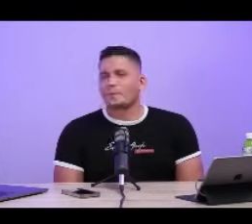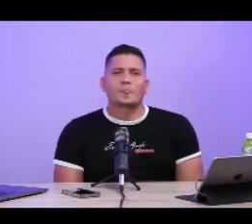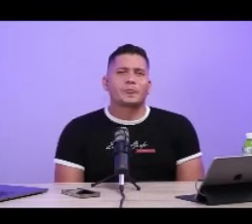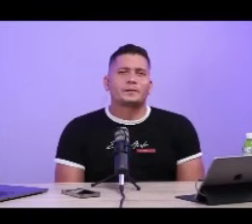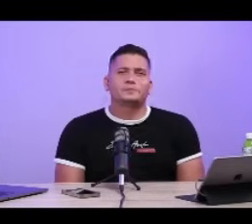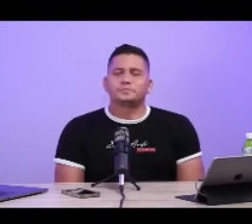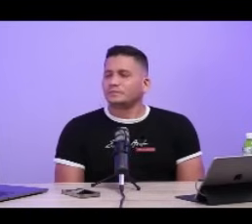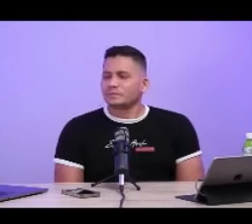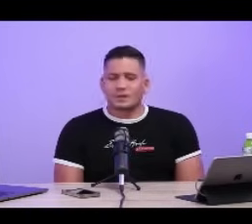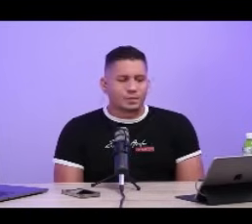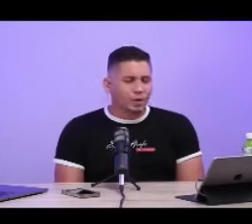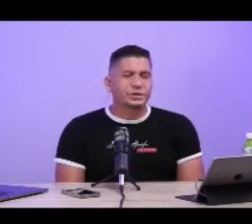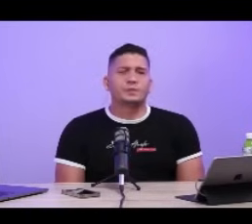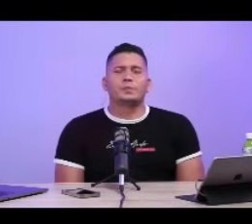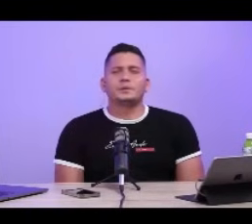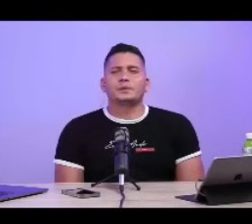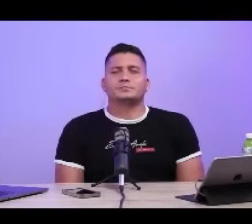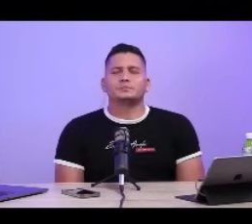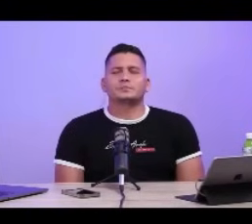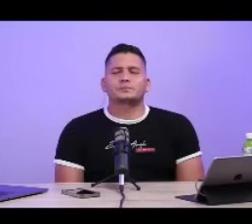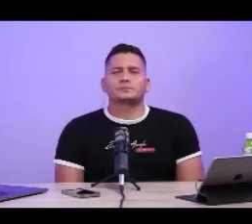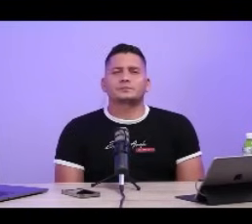café próximo